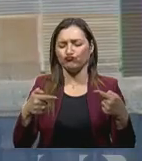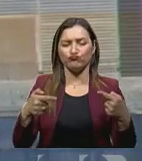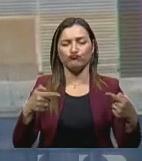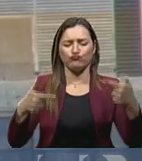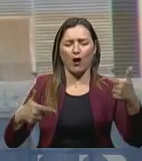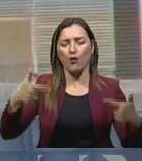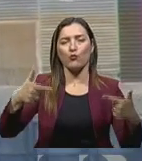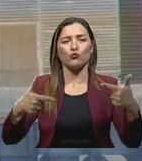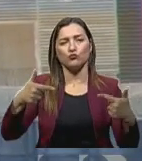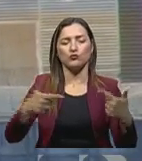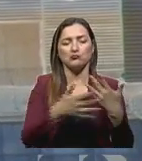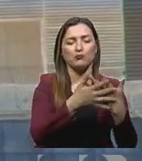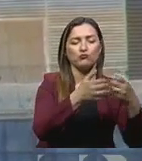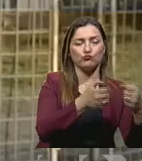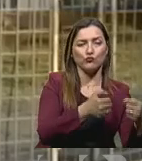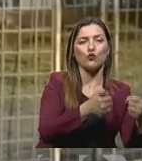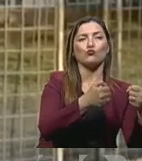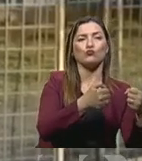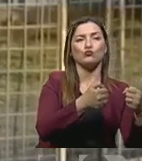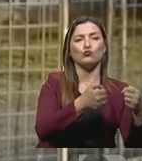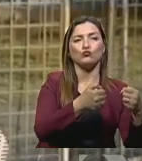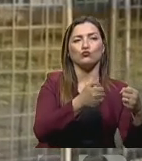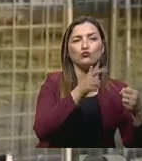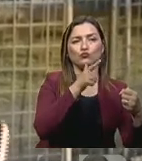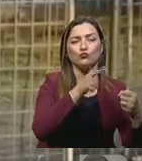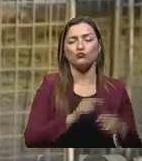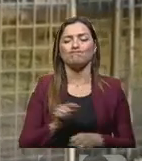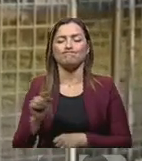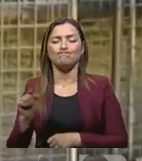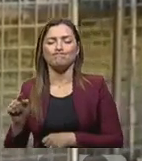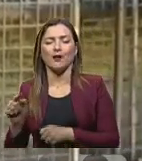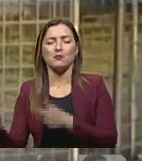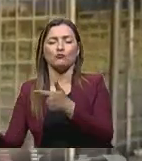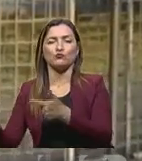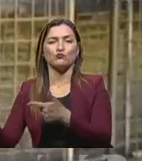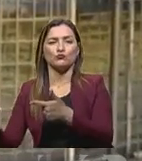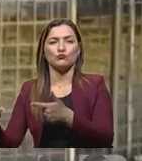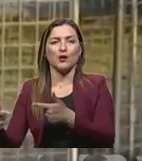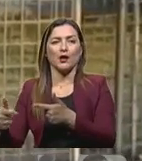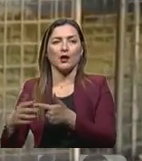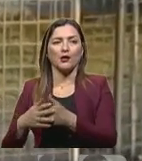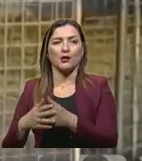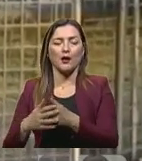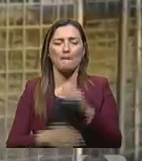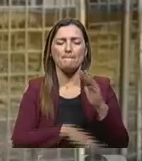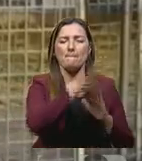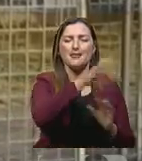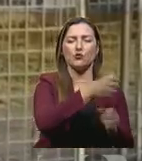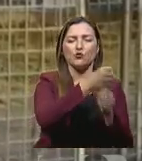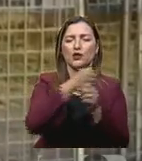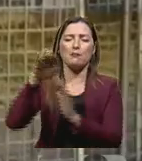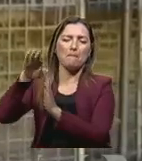entre los privados de la libertad de la cárcel de latacunga en los ríos de la mínima y de la máxima seguridad